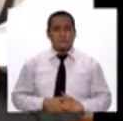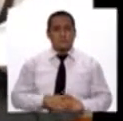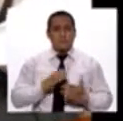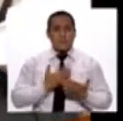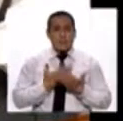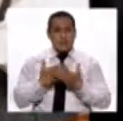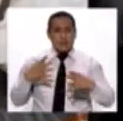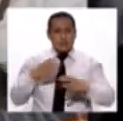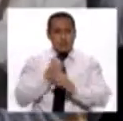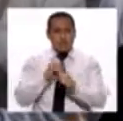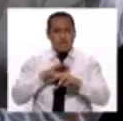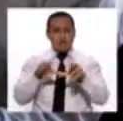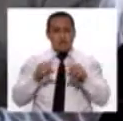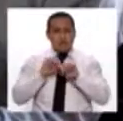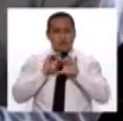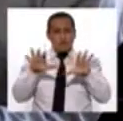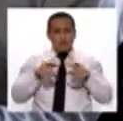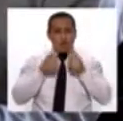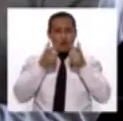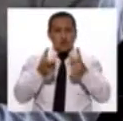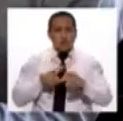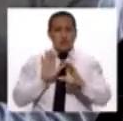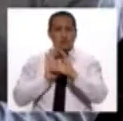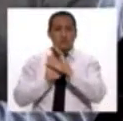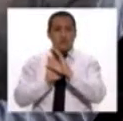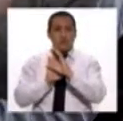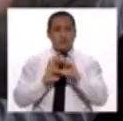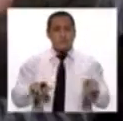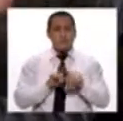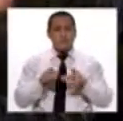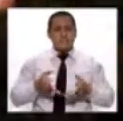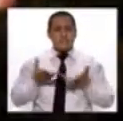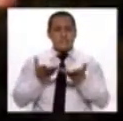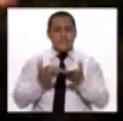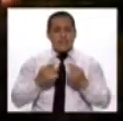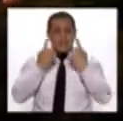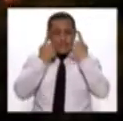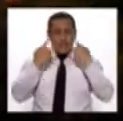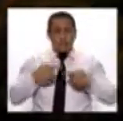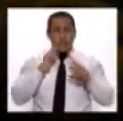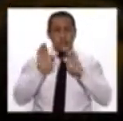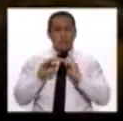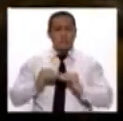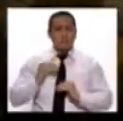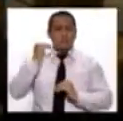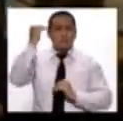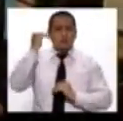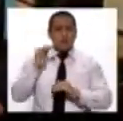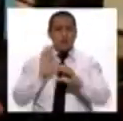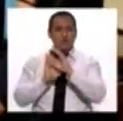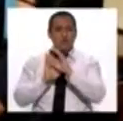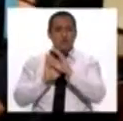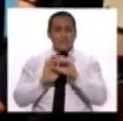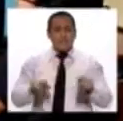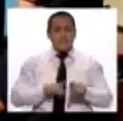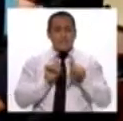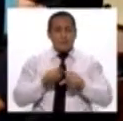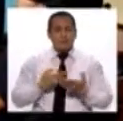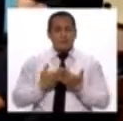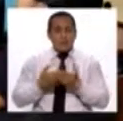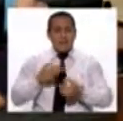La esencia del método difuso de control de constitucionalidad radica en la noción de supremacía constitucional y